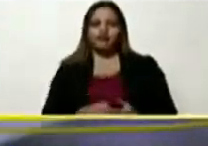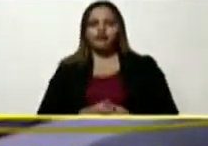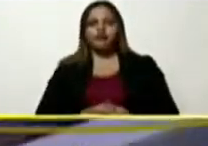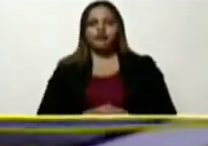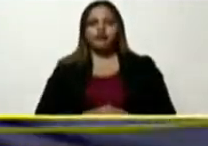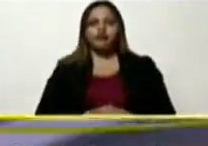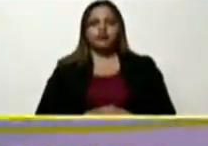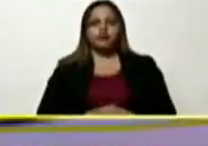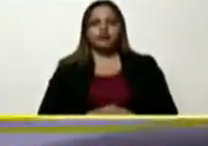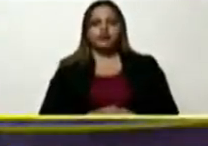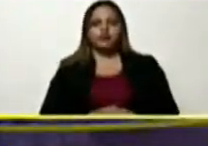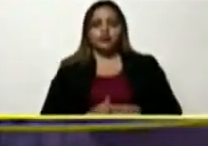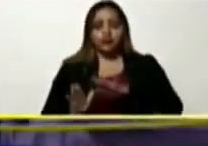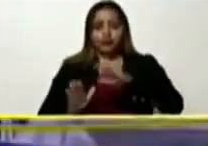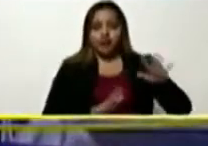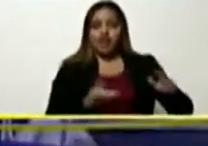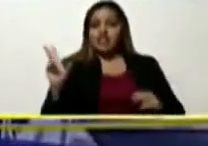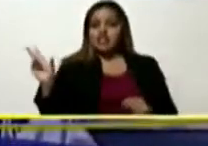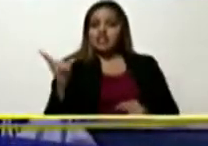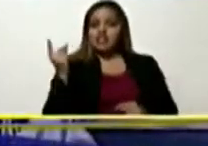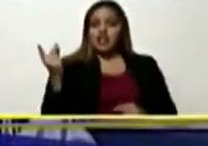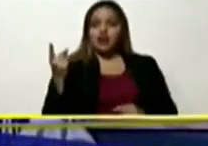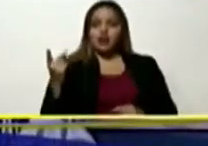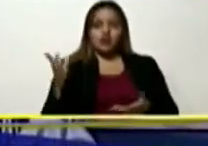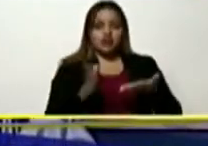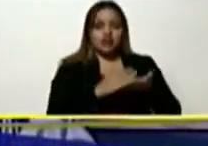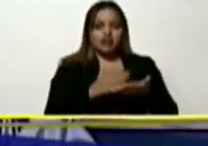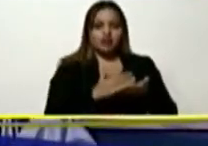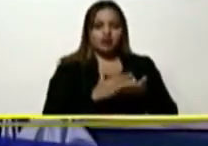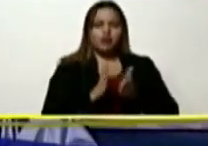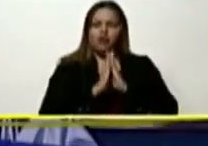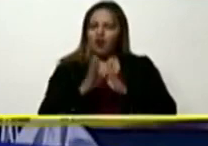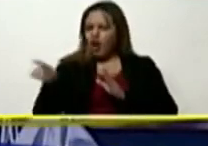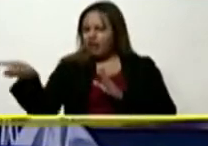Bueno, ahora pasemos a un segundo libro, guárdamelo por favor.